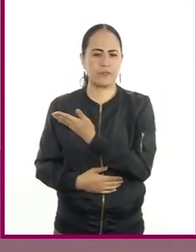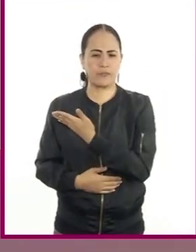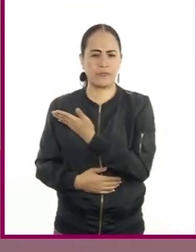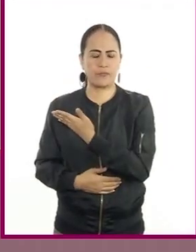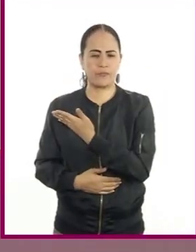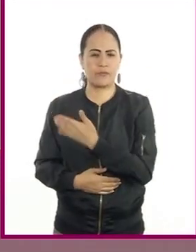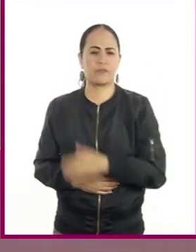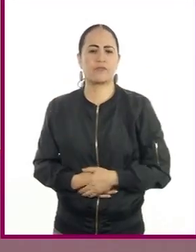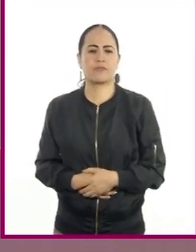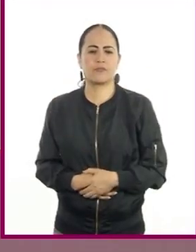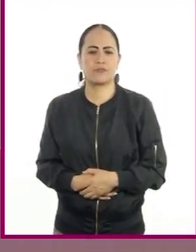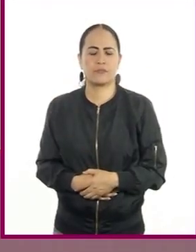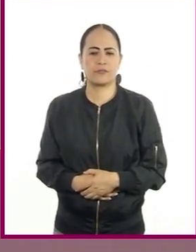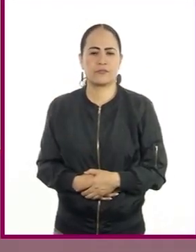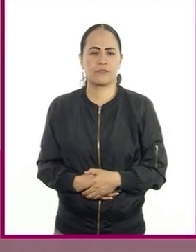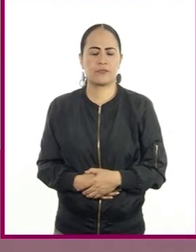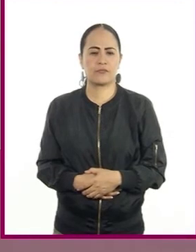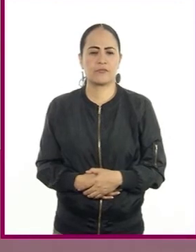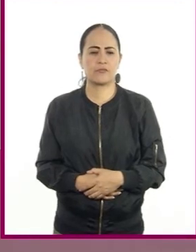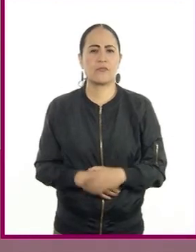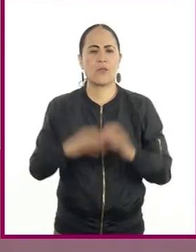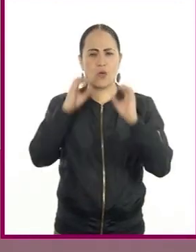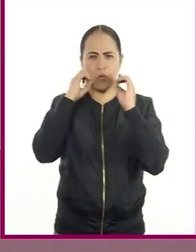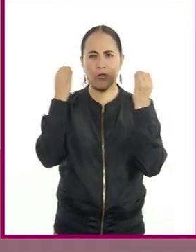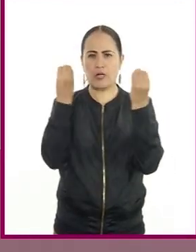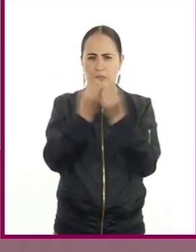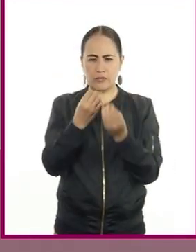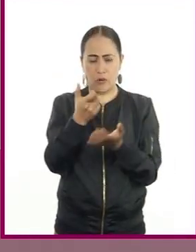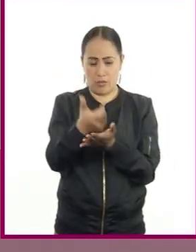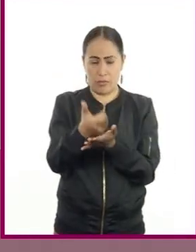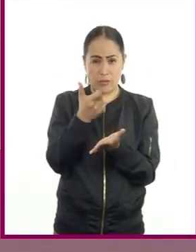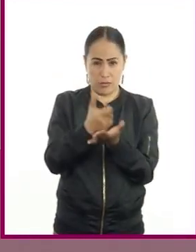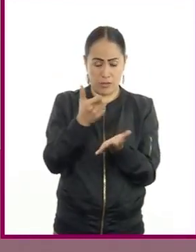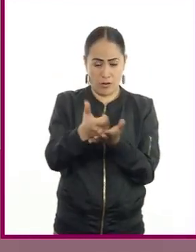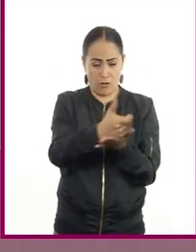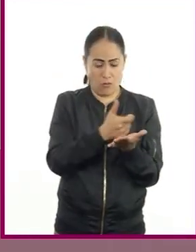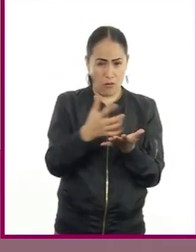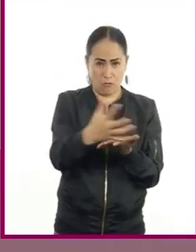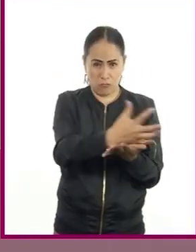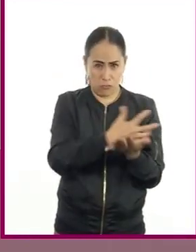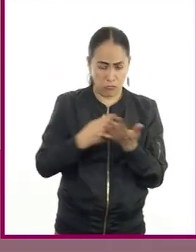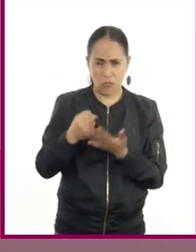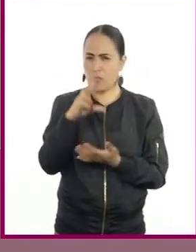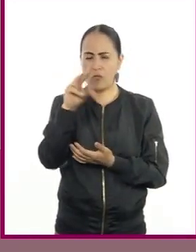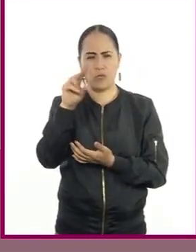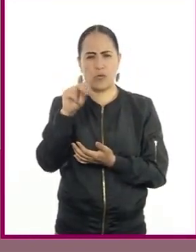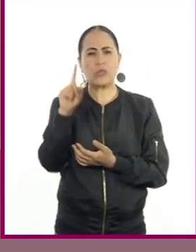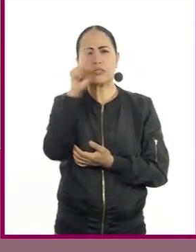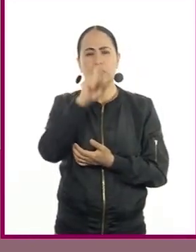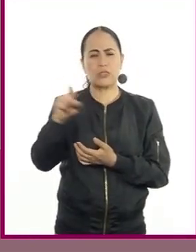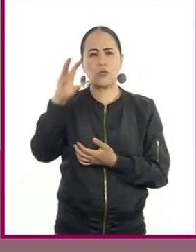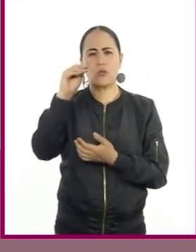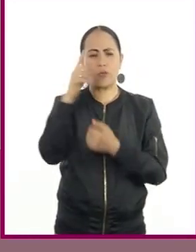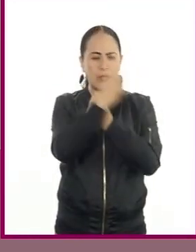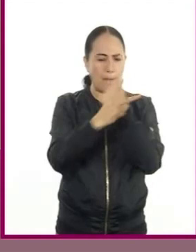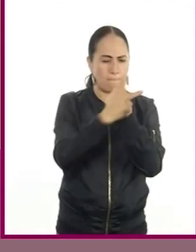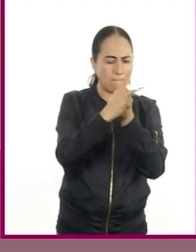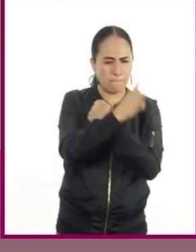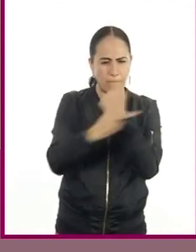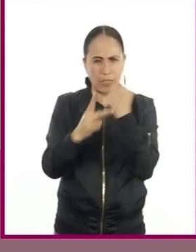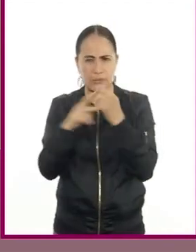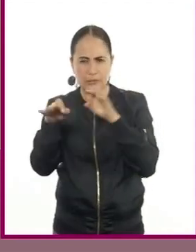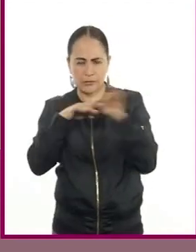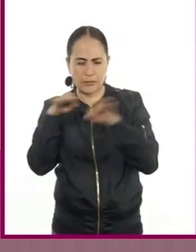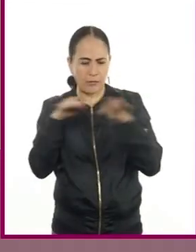Naciones Unidas para la Infancia, es una organización sin fines de lucro que opera en más de 190 países con el objetivo de proteger